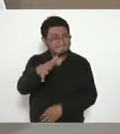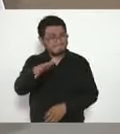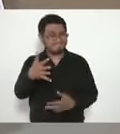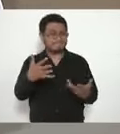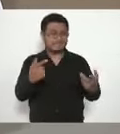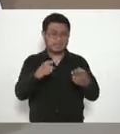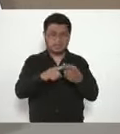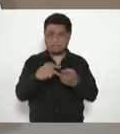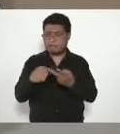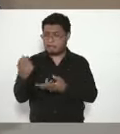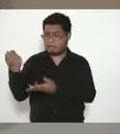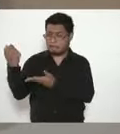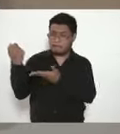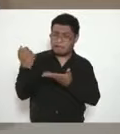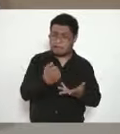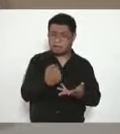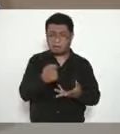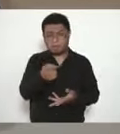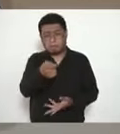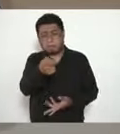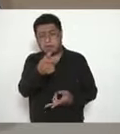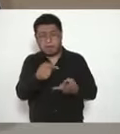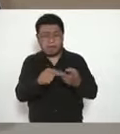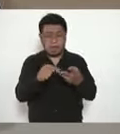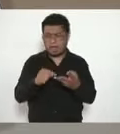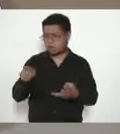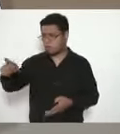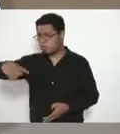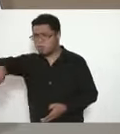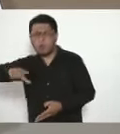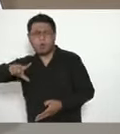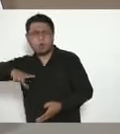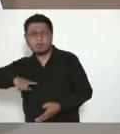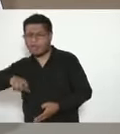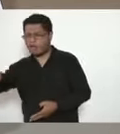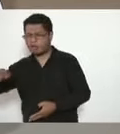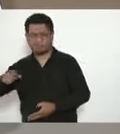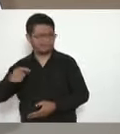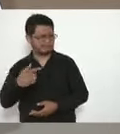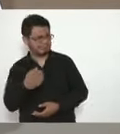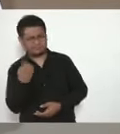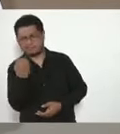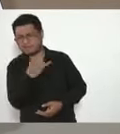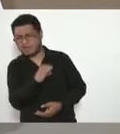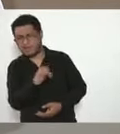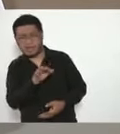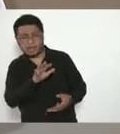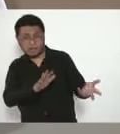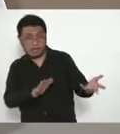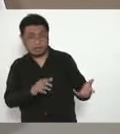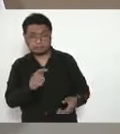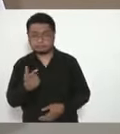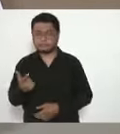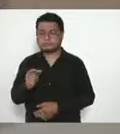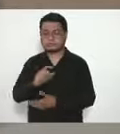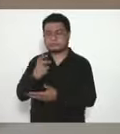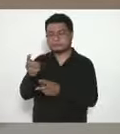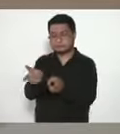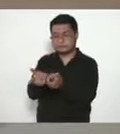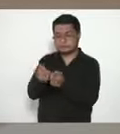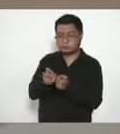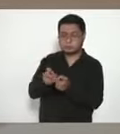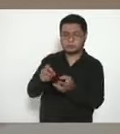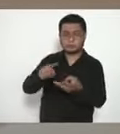no está a la altura de lo que quiere el pueblo, no gobierna para el pueblo, se dedica a robar, se dedica a